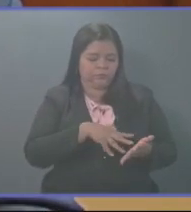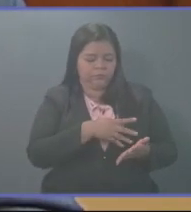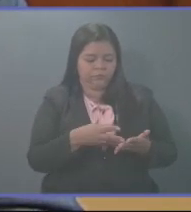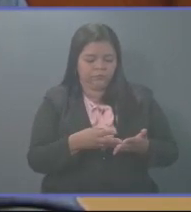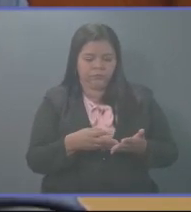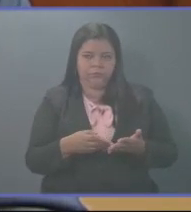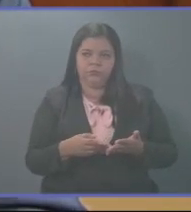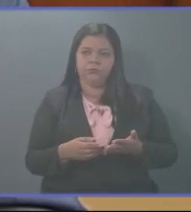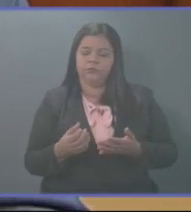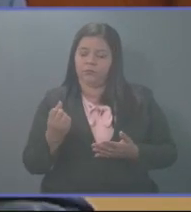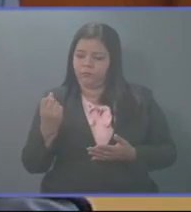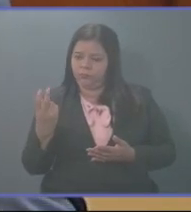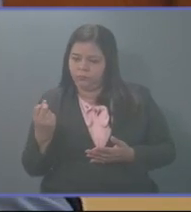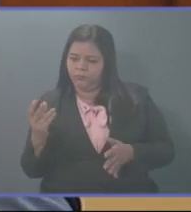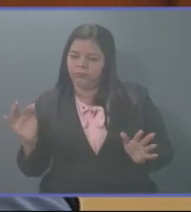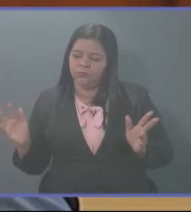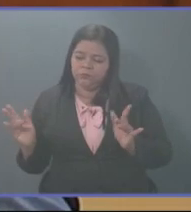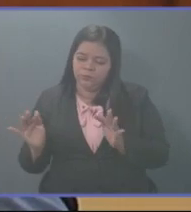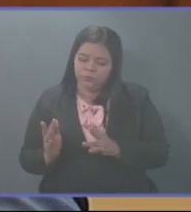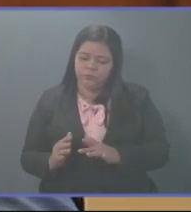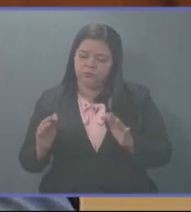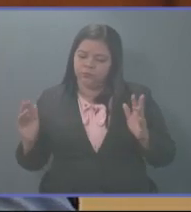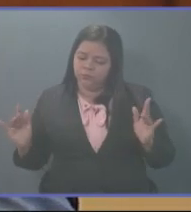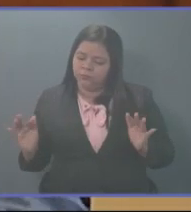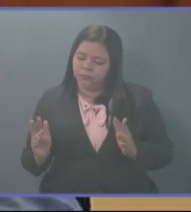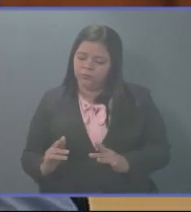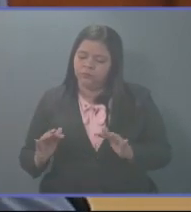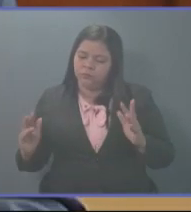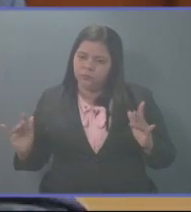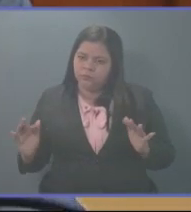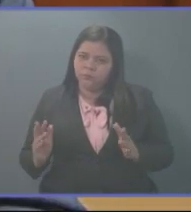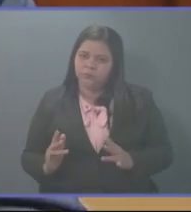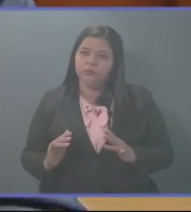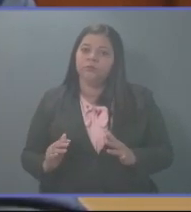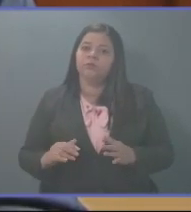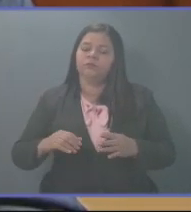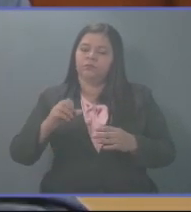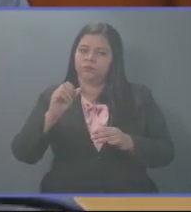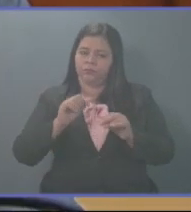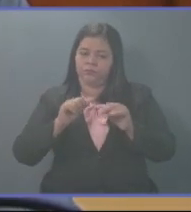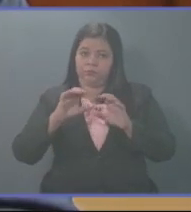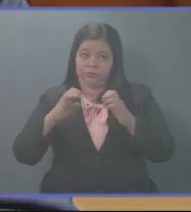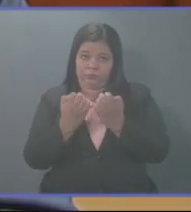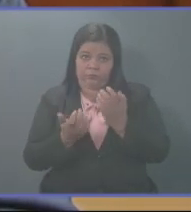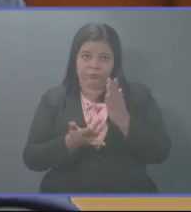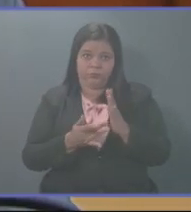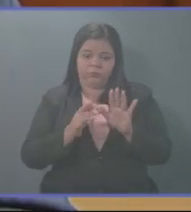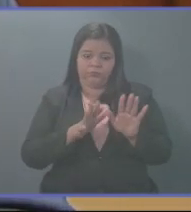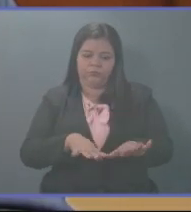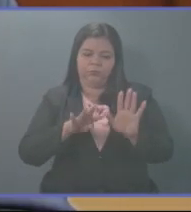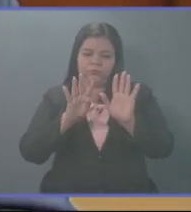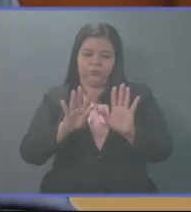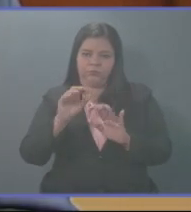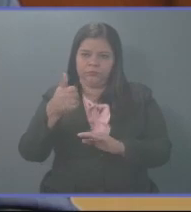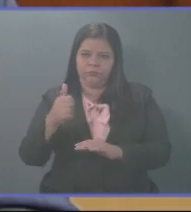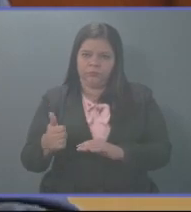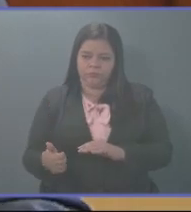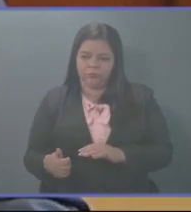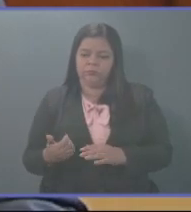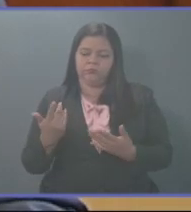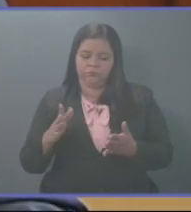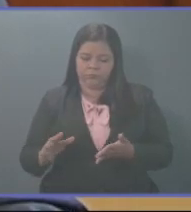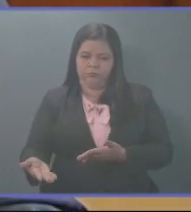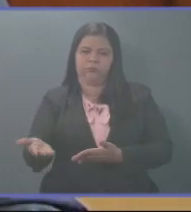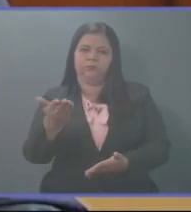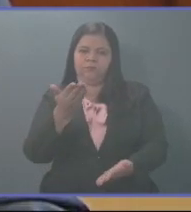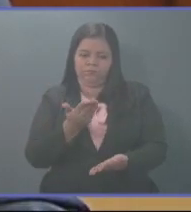trabajo, el equipo técnico presentó el 19 de agosto de 2019 un proyecto de